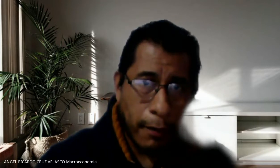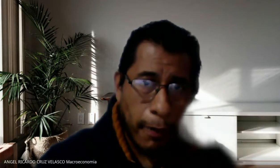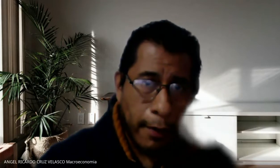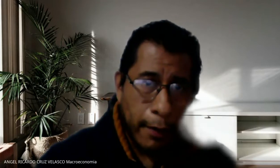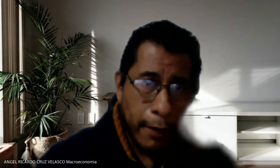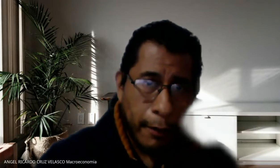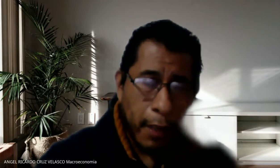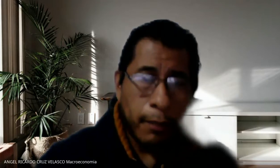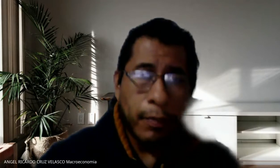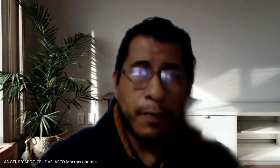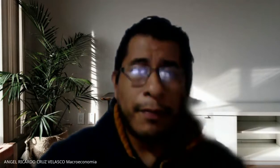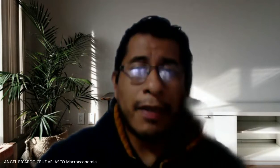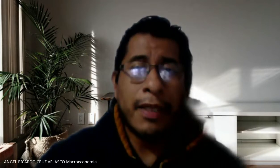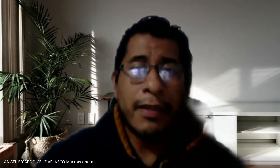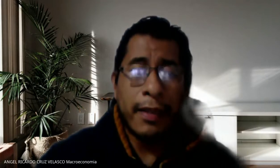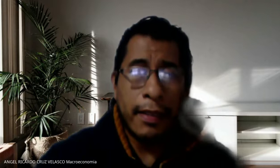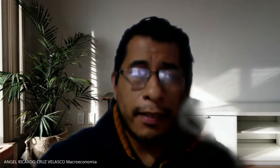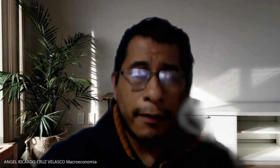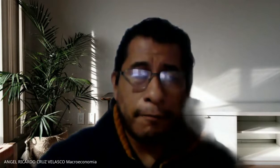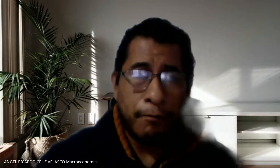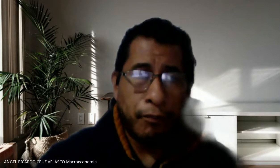hoy. Bueno, pues primeramente